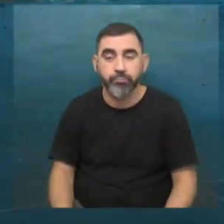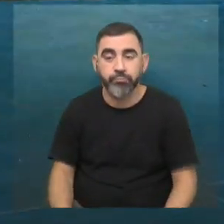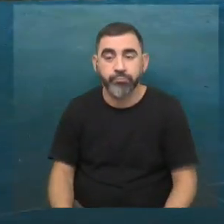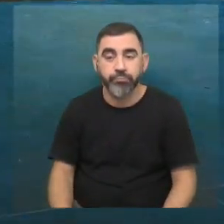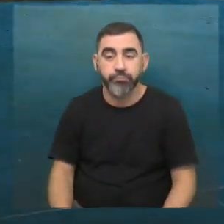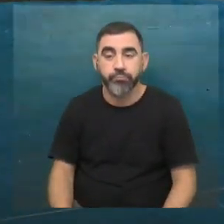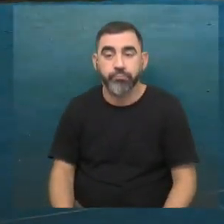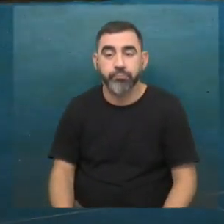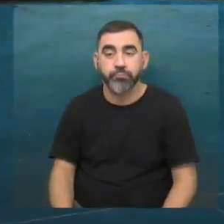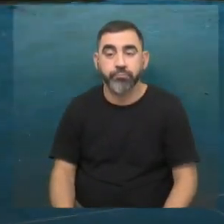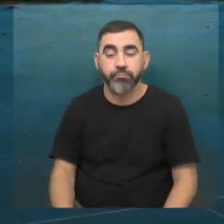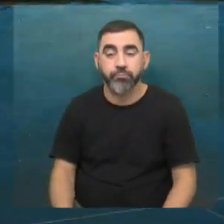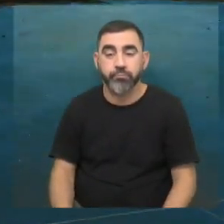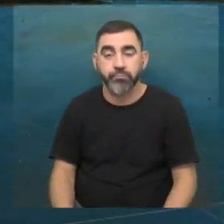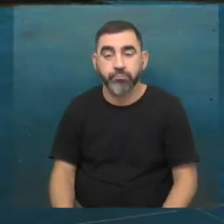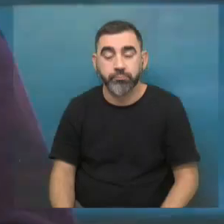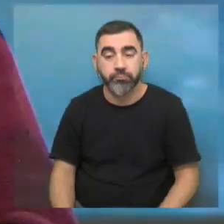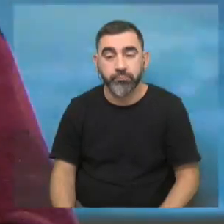se quiebran.